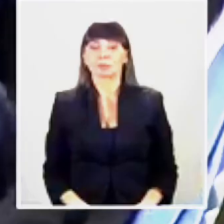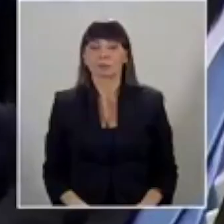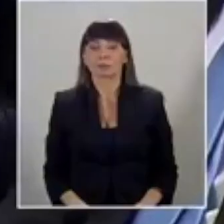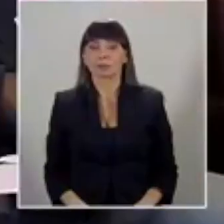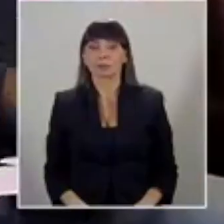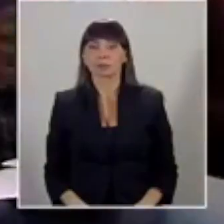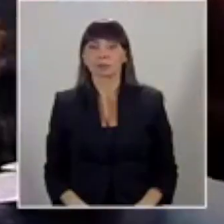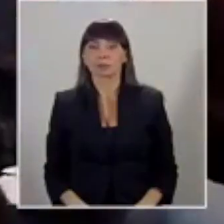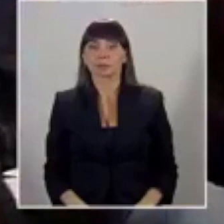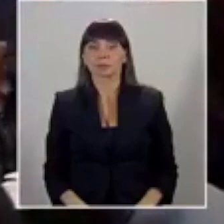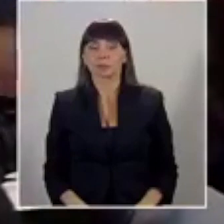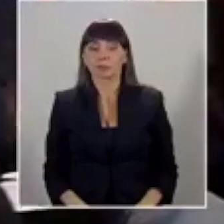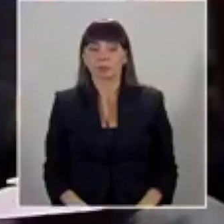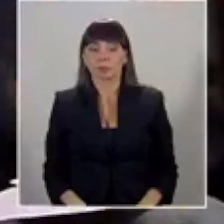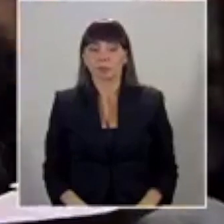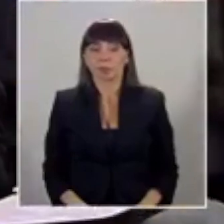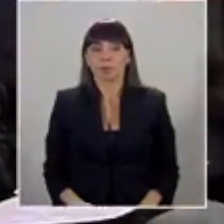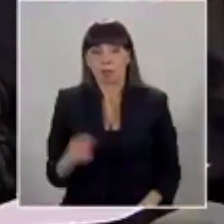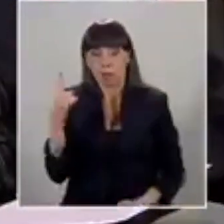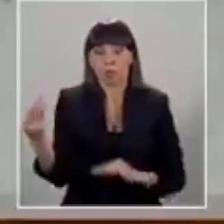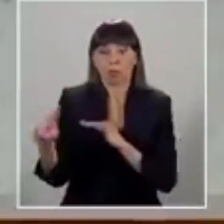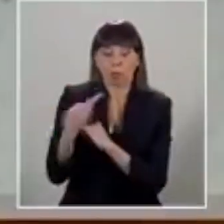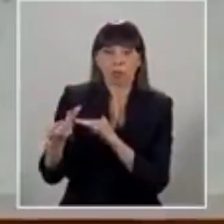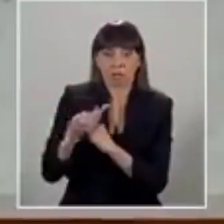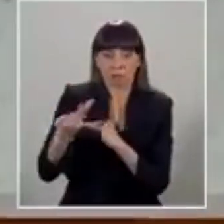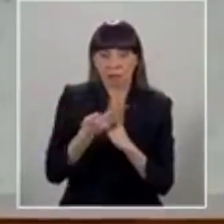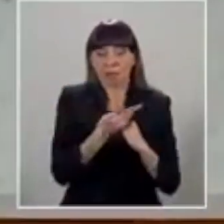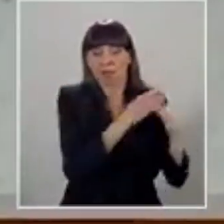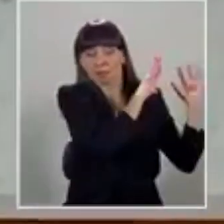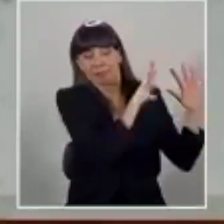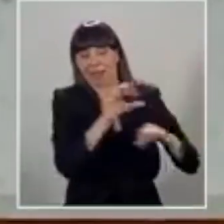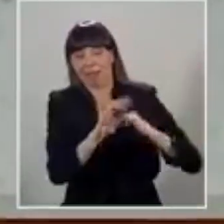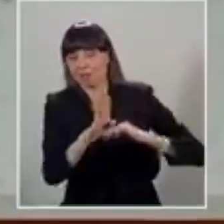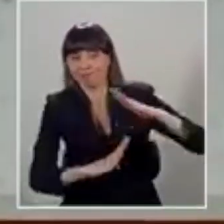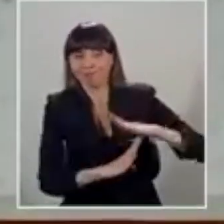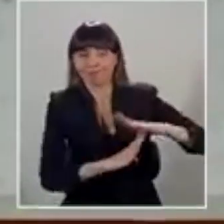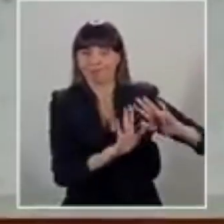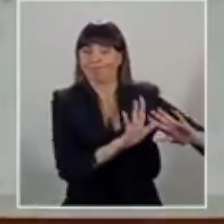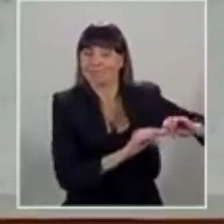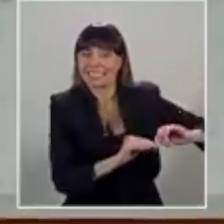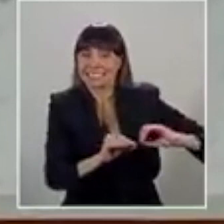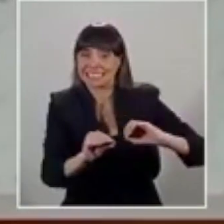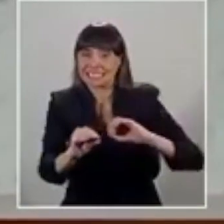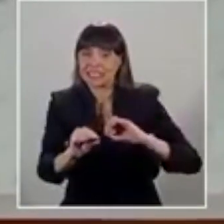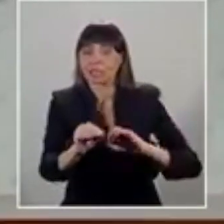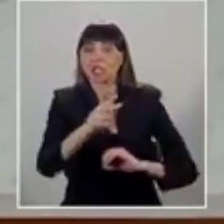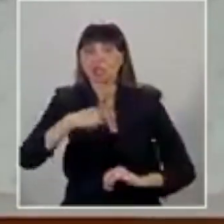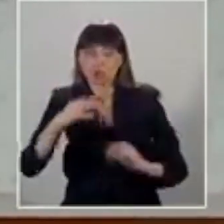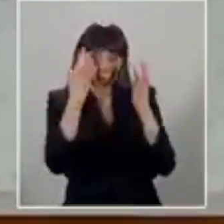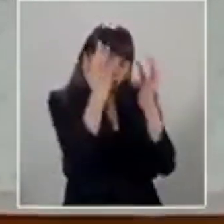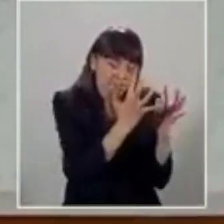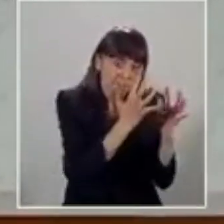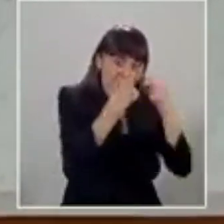país. Una demanda que ha sido postergada por décadas y que ha concentrado nuestro compromiso y